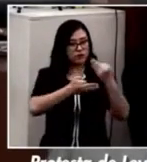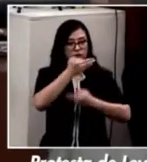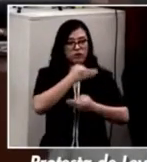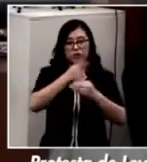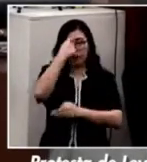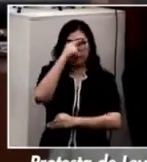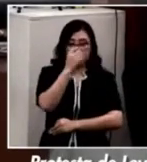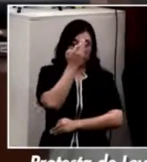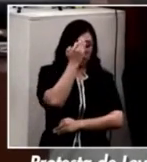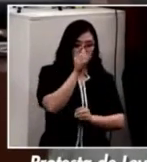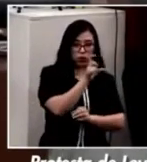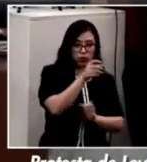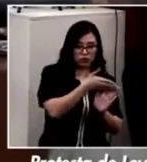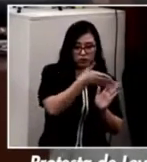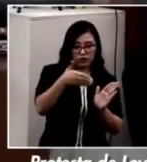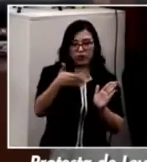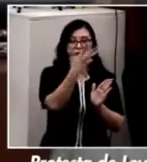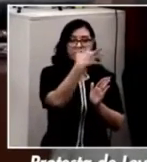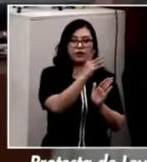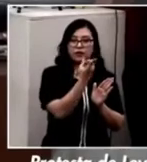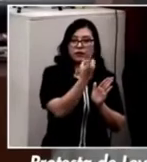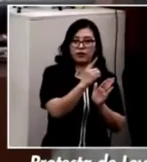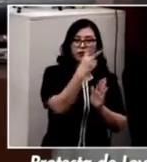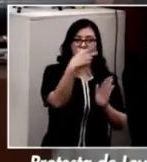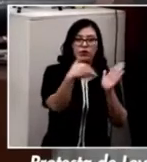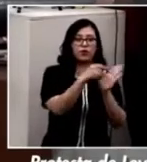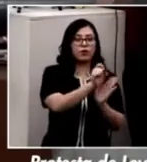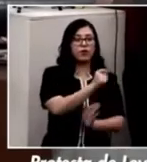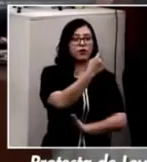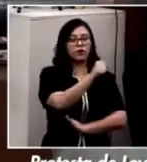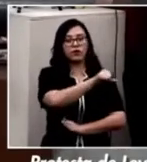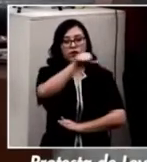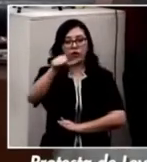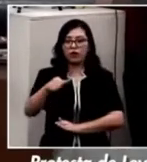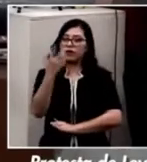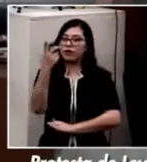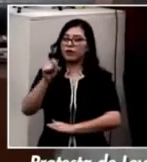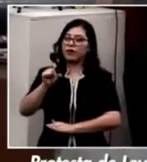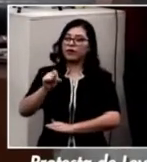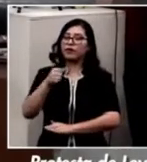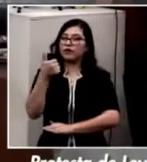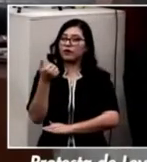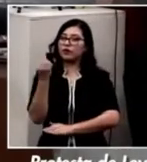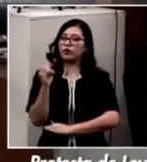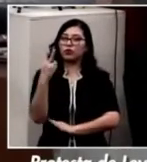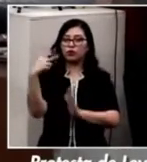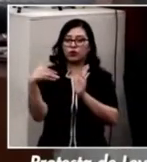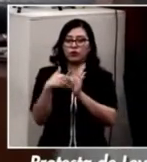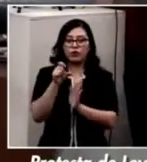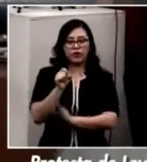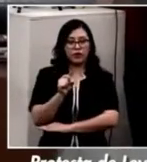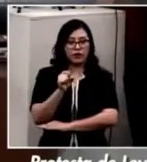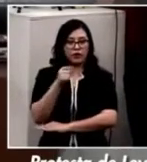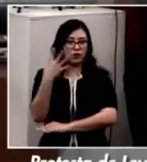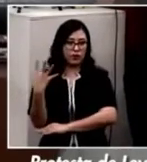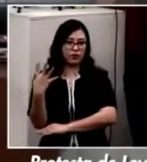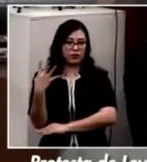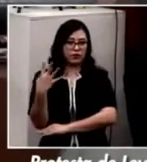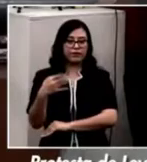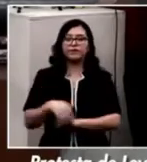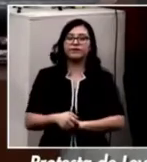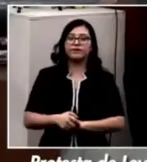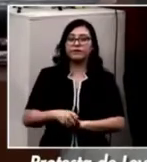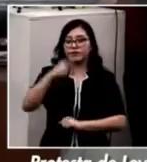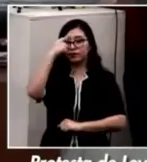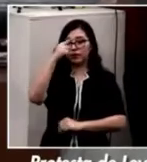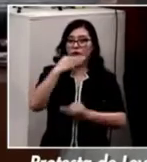trabajar en dos aspectos. El primero, cumplirlas. Segundo, prevenir que ya no se generen mayores quejas por violaciones